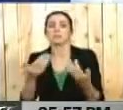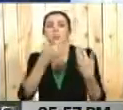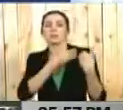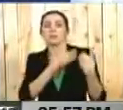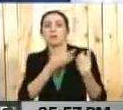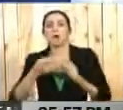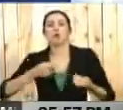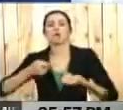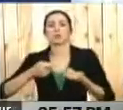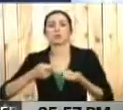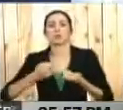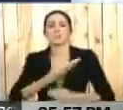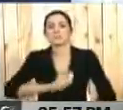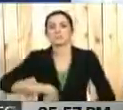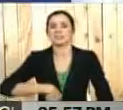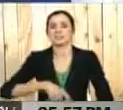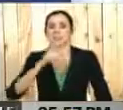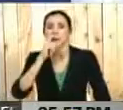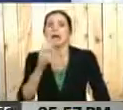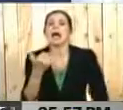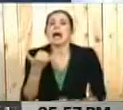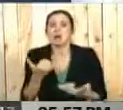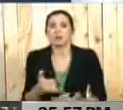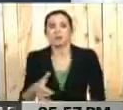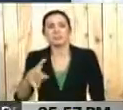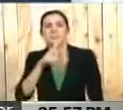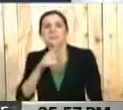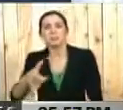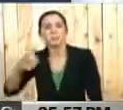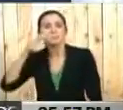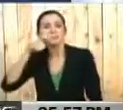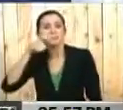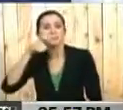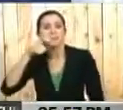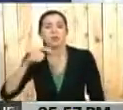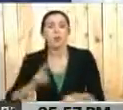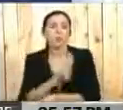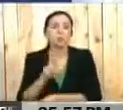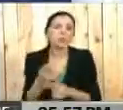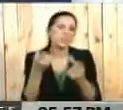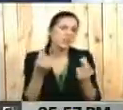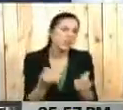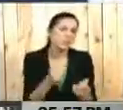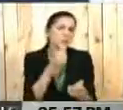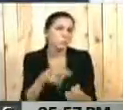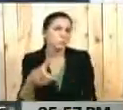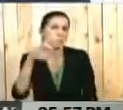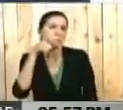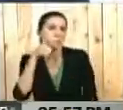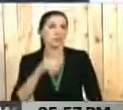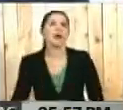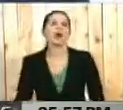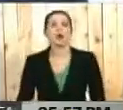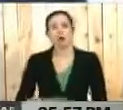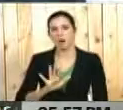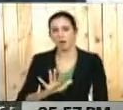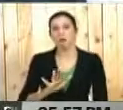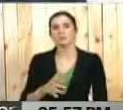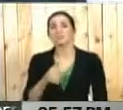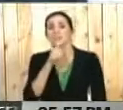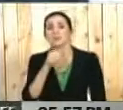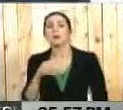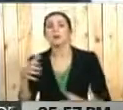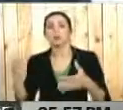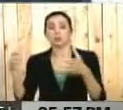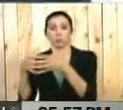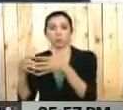República. ¿Quién controlaría el uso de ese presupuesto, el destino de esos recursos? Claro, para eso hay un poder contralor